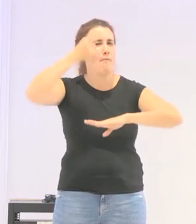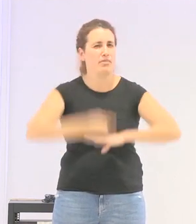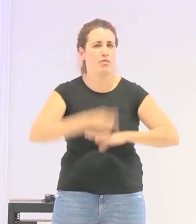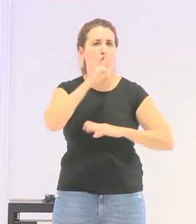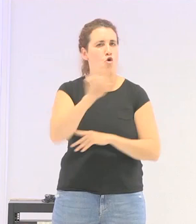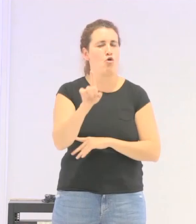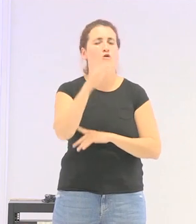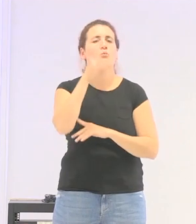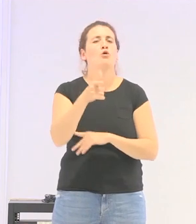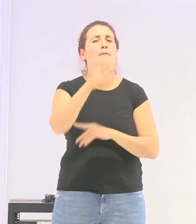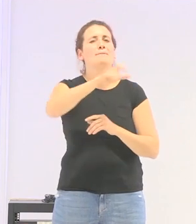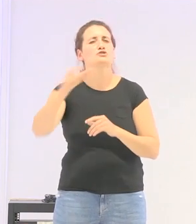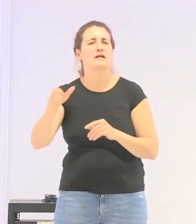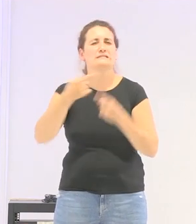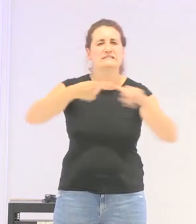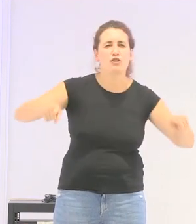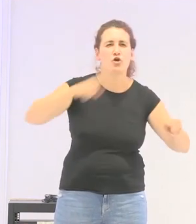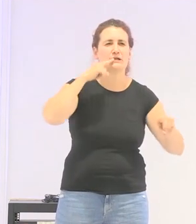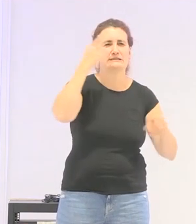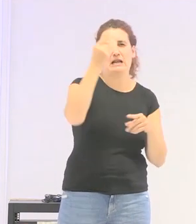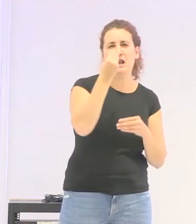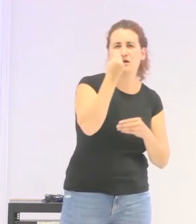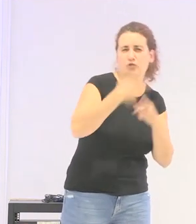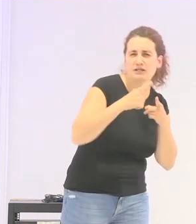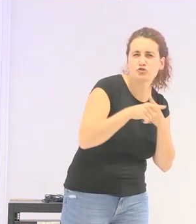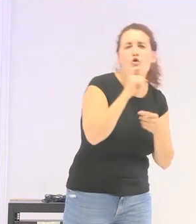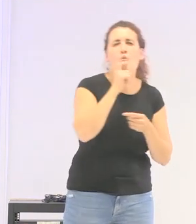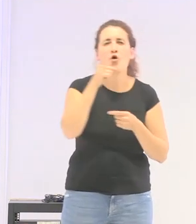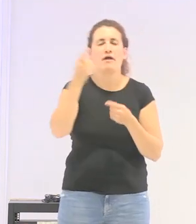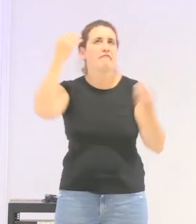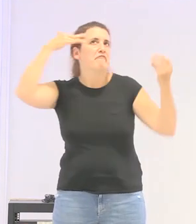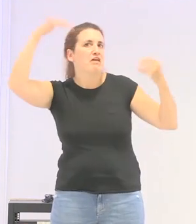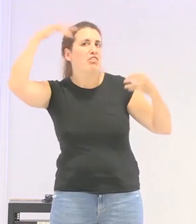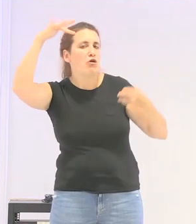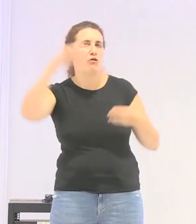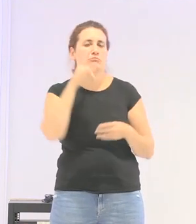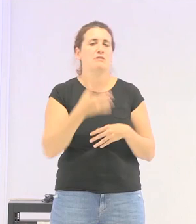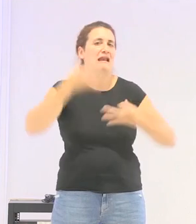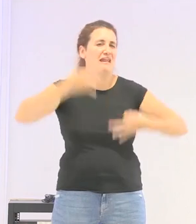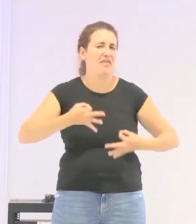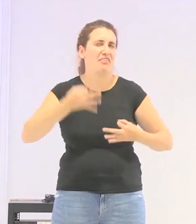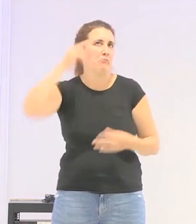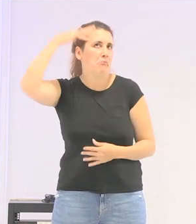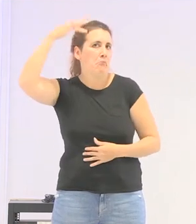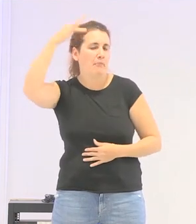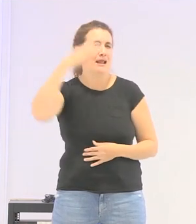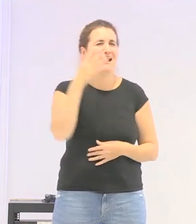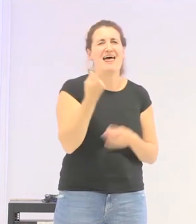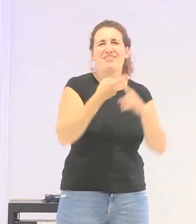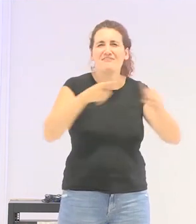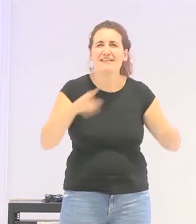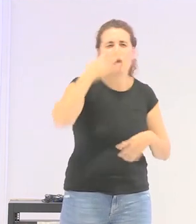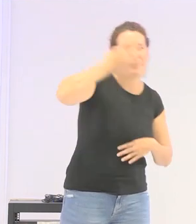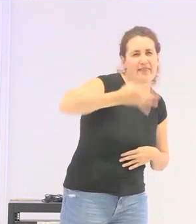la distinción entre el hecho y la ficción, es decir, la realidad empírica, y la distinción entre lo verdadero y lo falso,